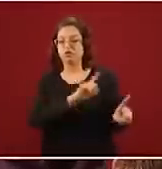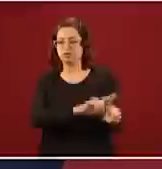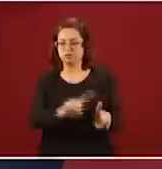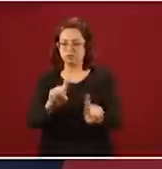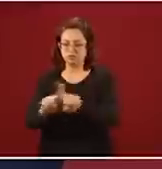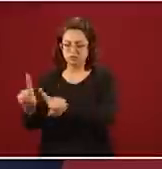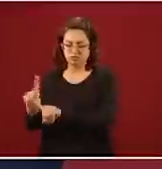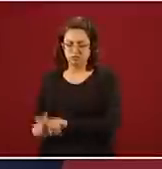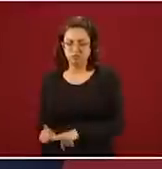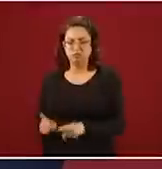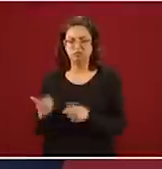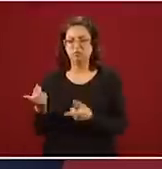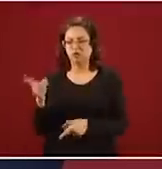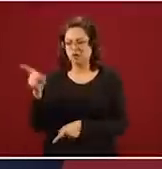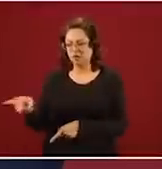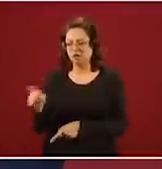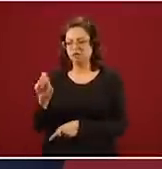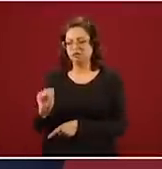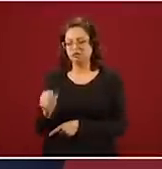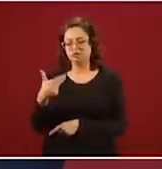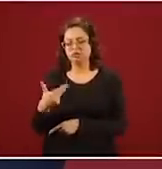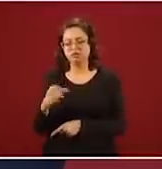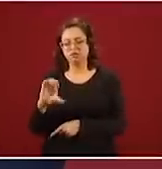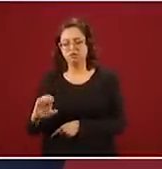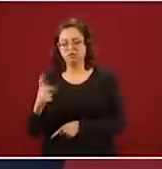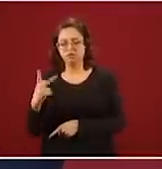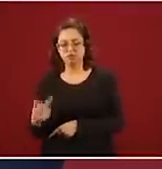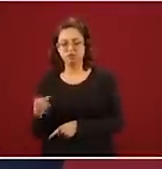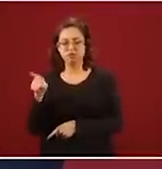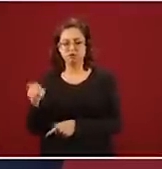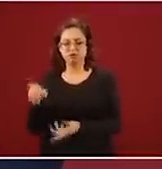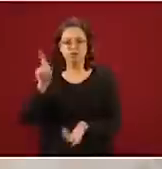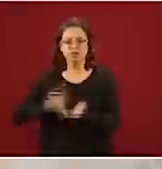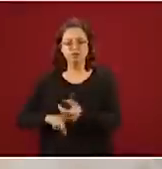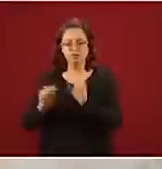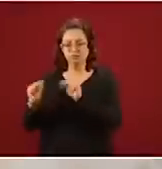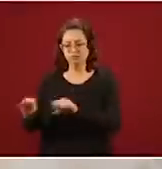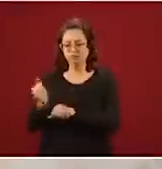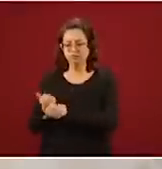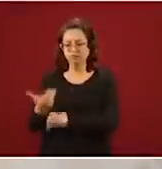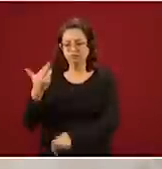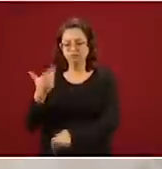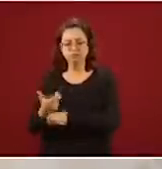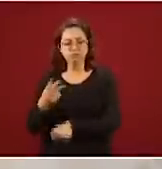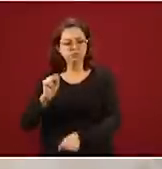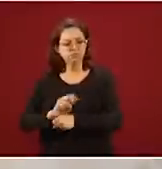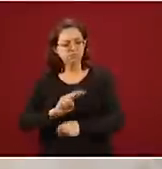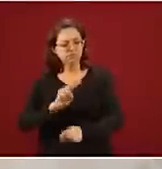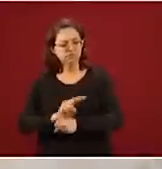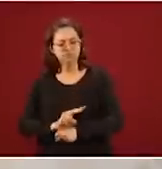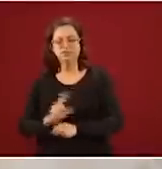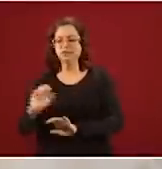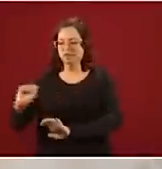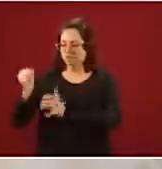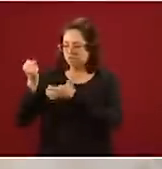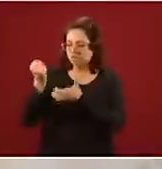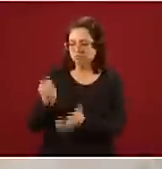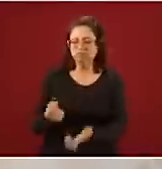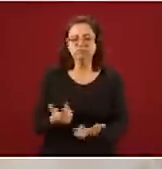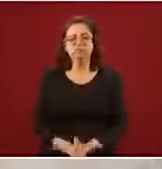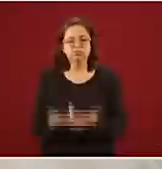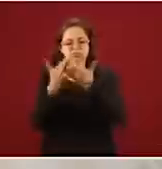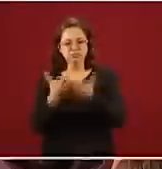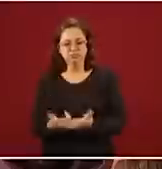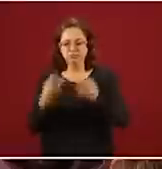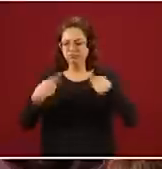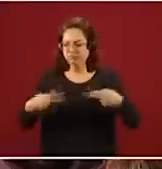centralizar en la Oficialía Mayor de la Secretaría de Hacienda y Crédito Público, vamos a tener mayores recursos para que lleguen a la